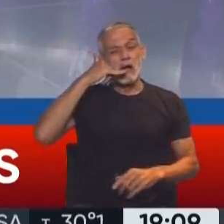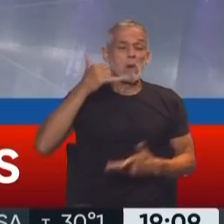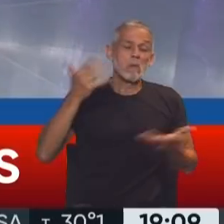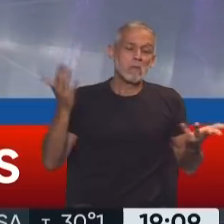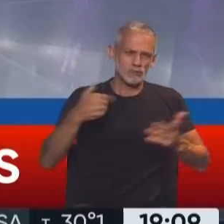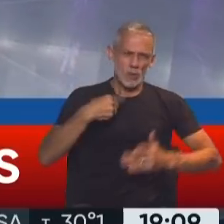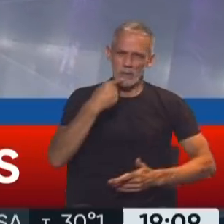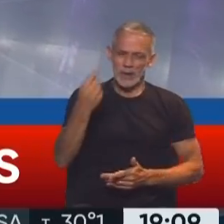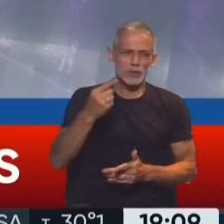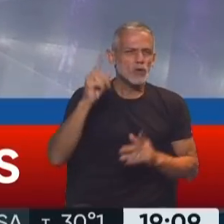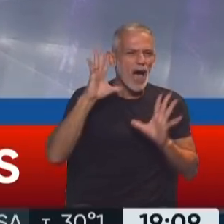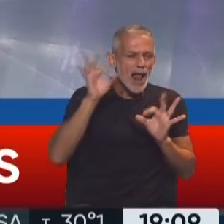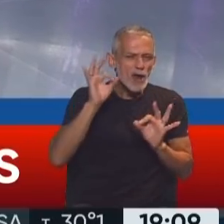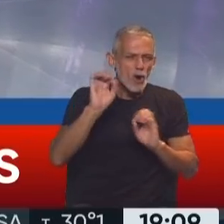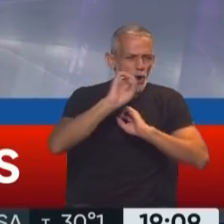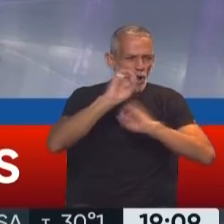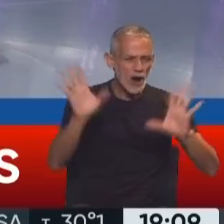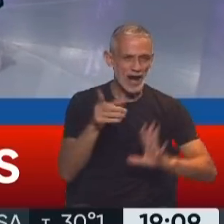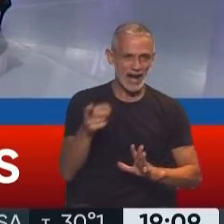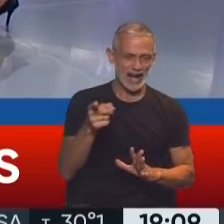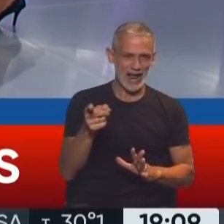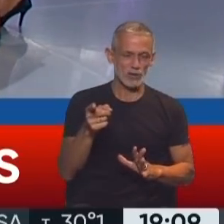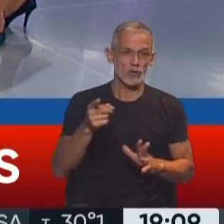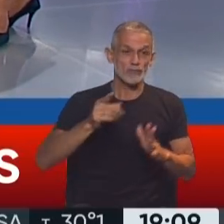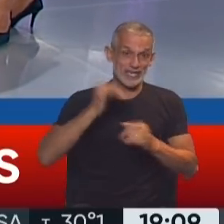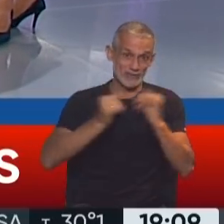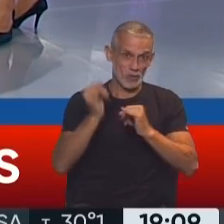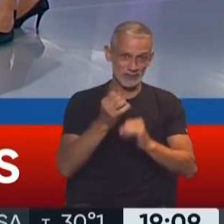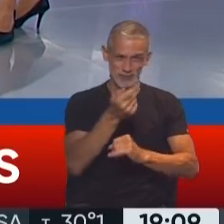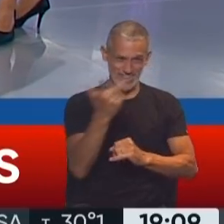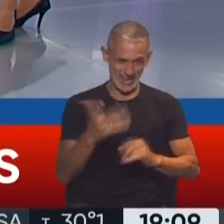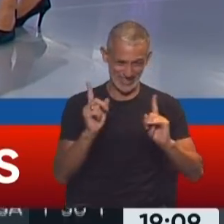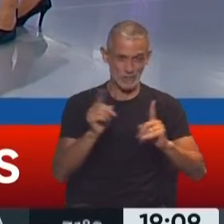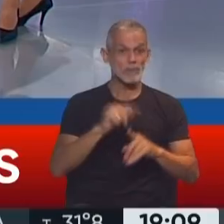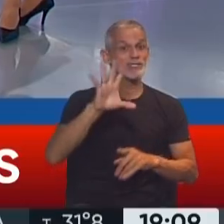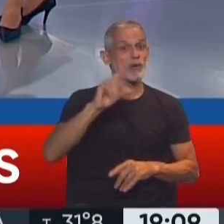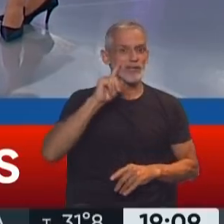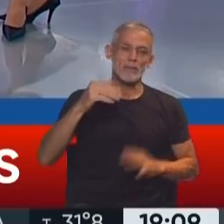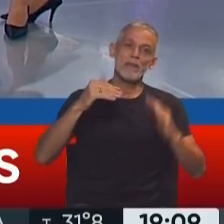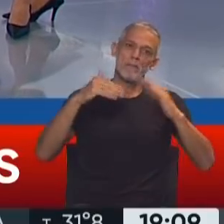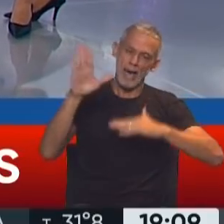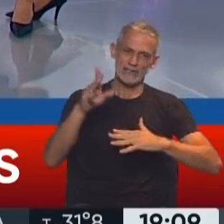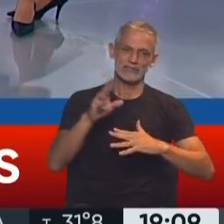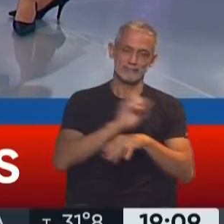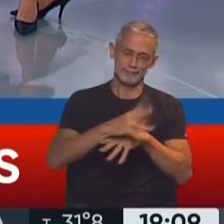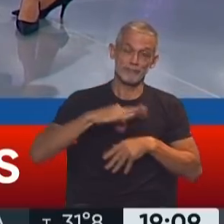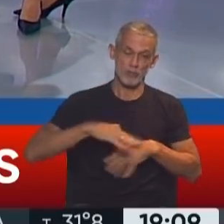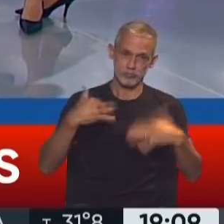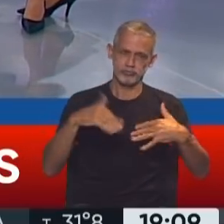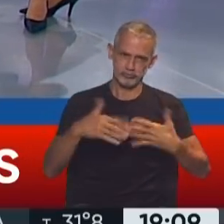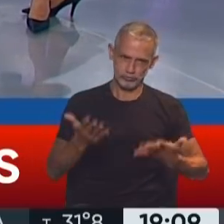así que yo le pregunto algo bien concreto a partir de los datos. Más de 50.000 casos impactan